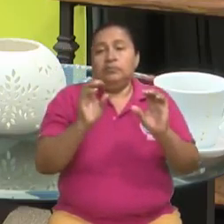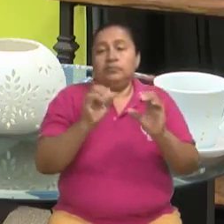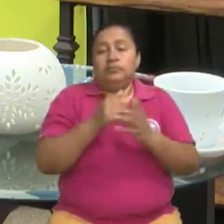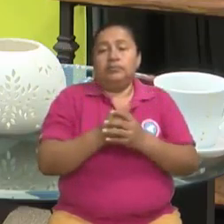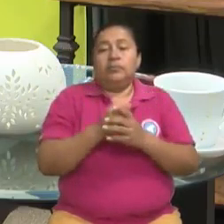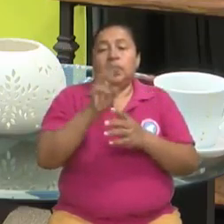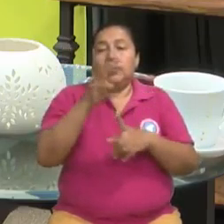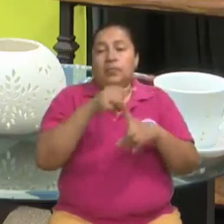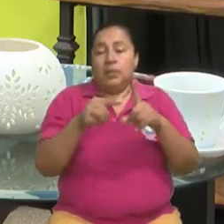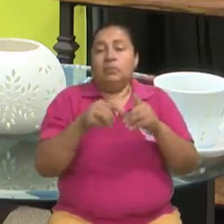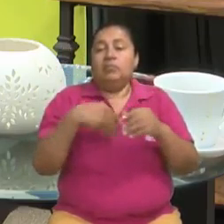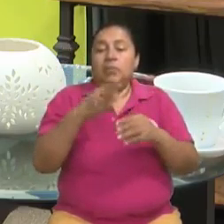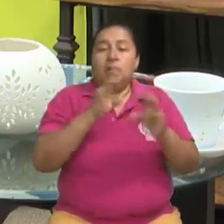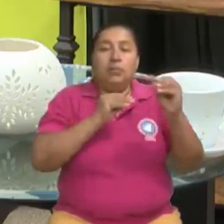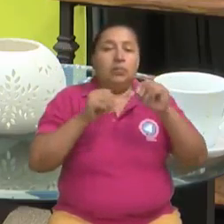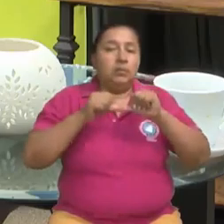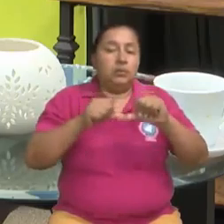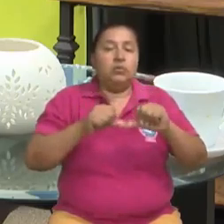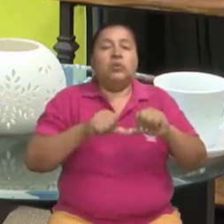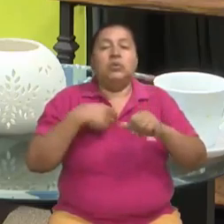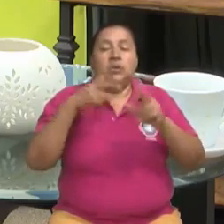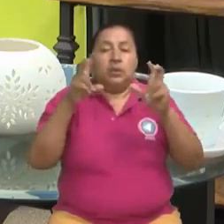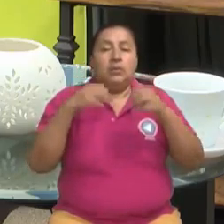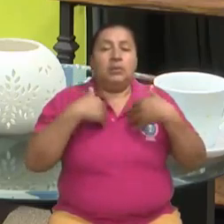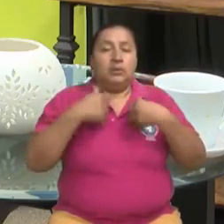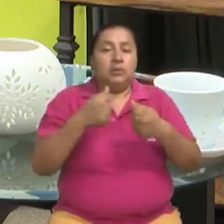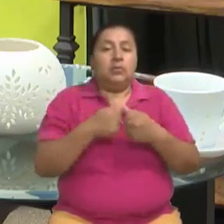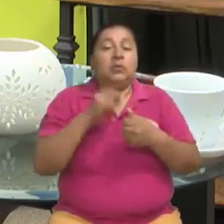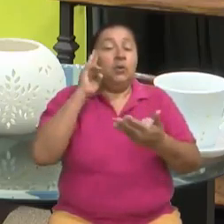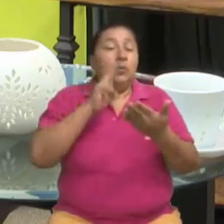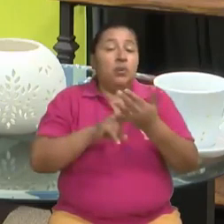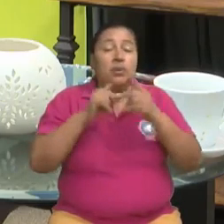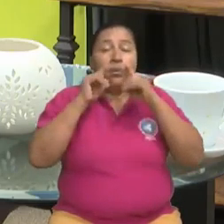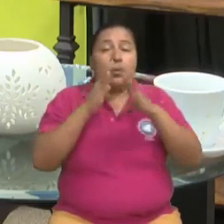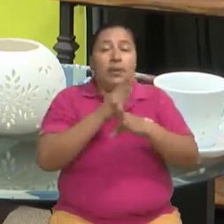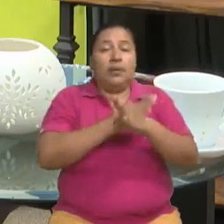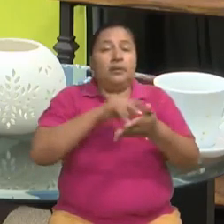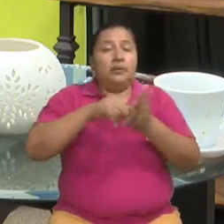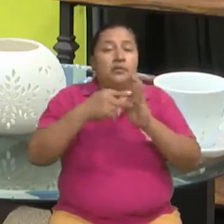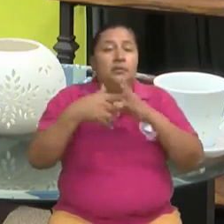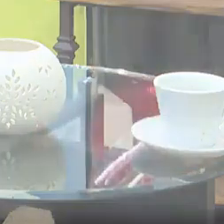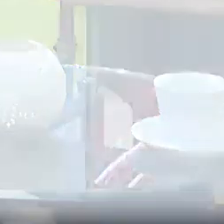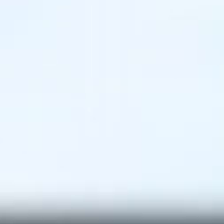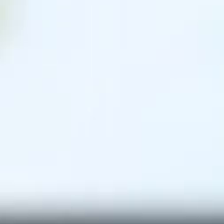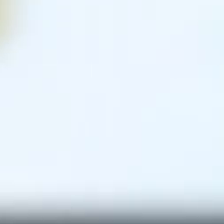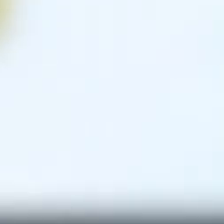a las 3:30, para seguir conversando sobre temas de salud. Recuerde que prevenir también es salud.